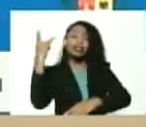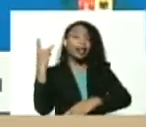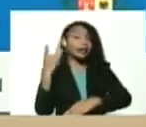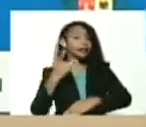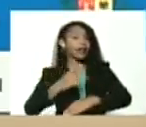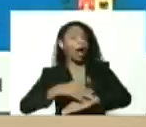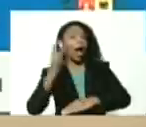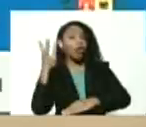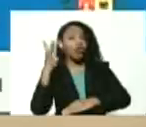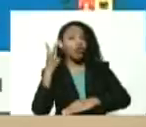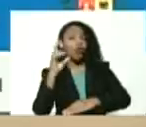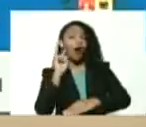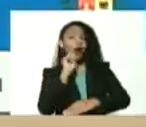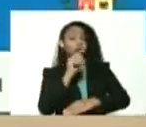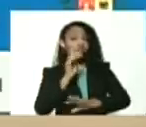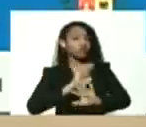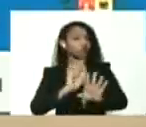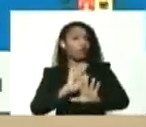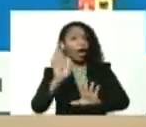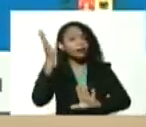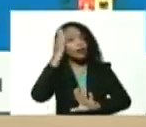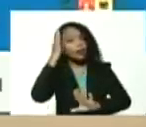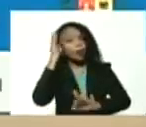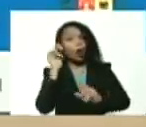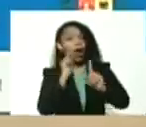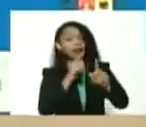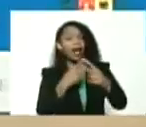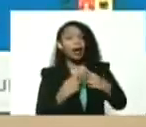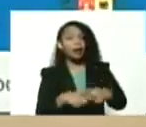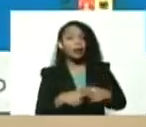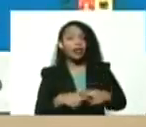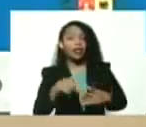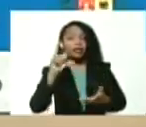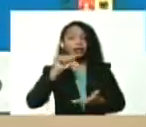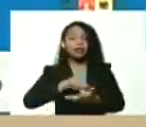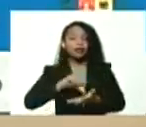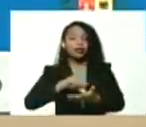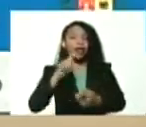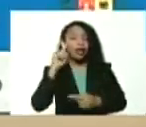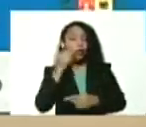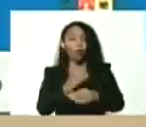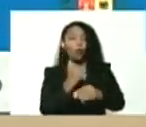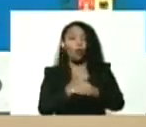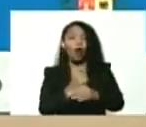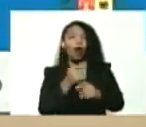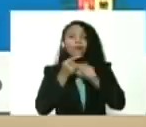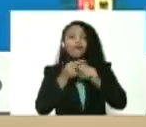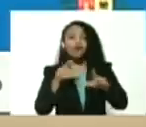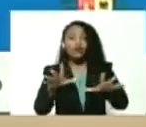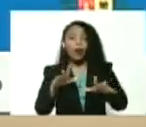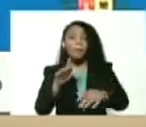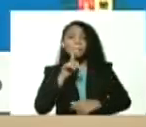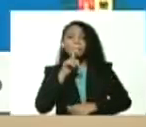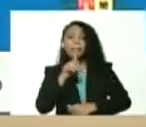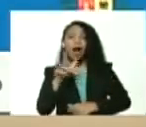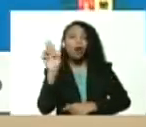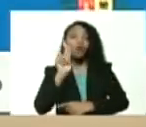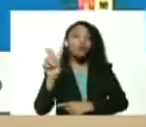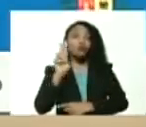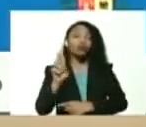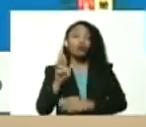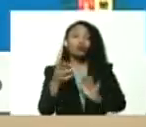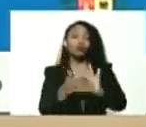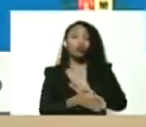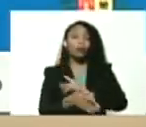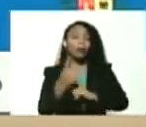ocurriendo. Ya sabemos, con esta herramienta de los medios sociales, que se pueden mal emplear